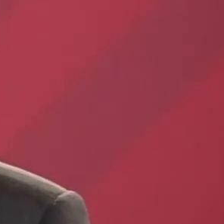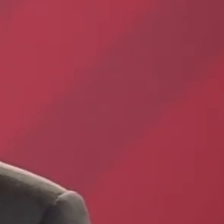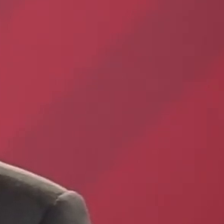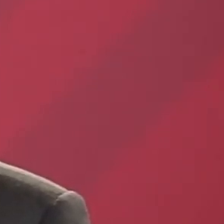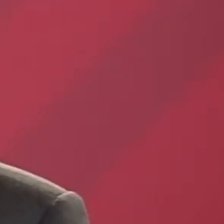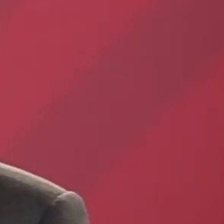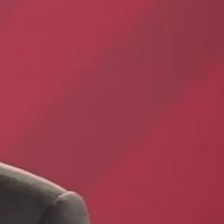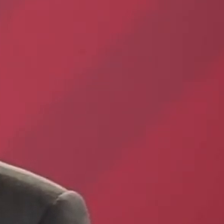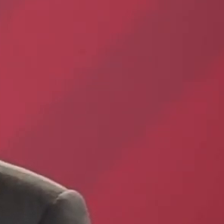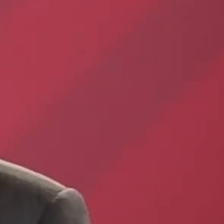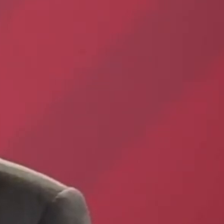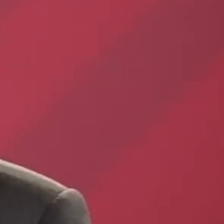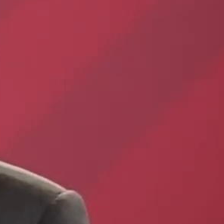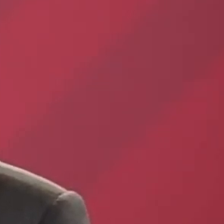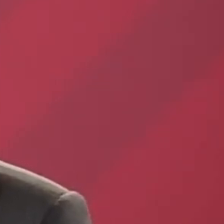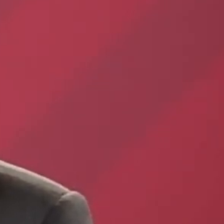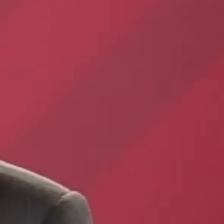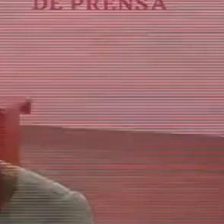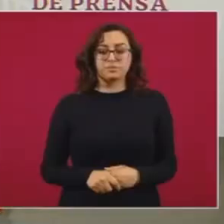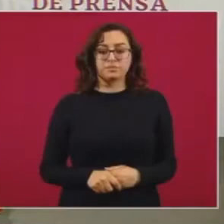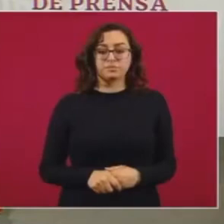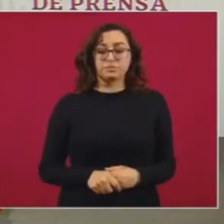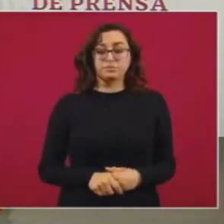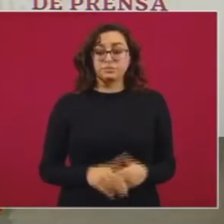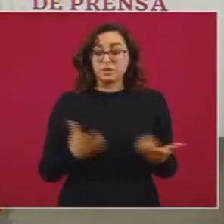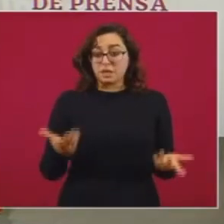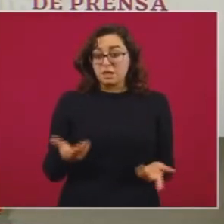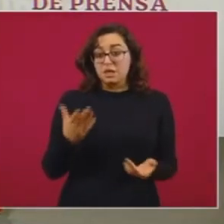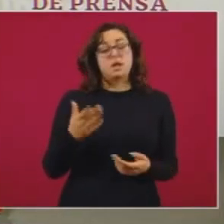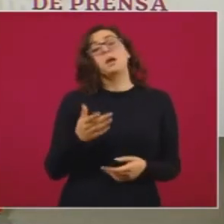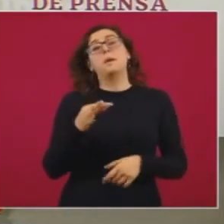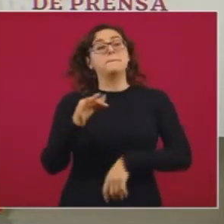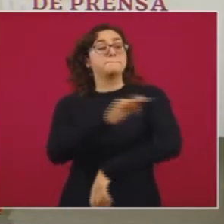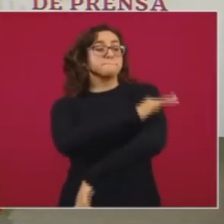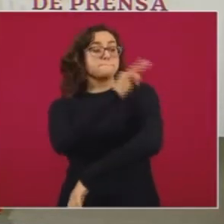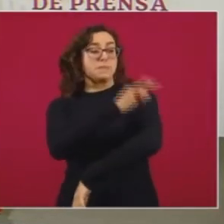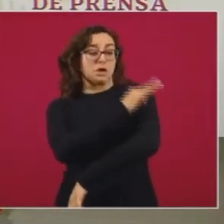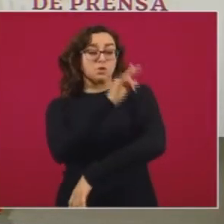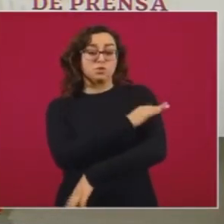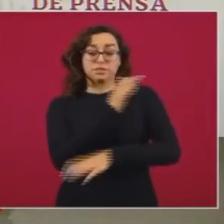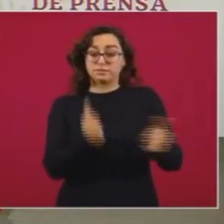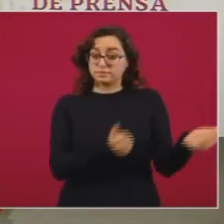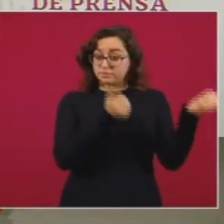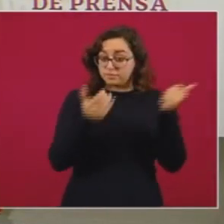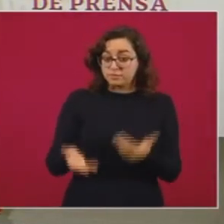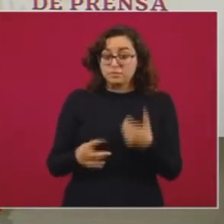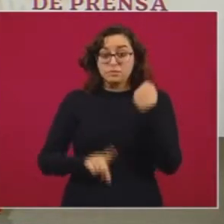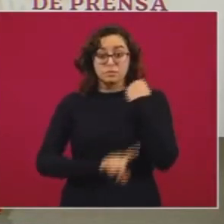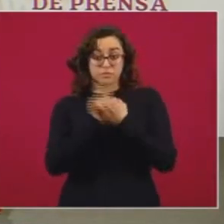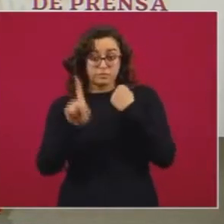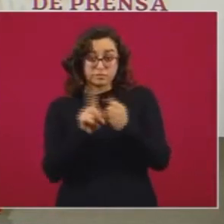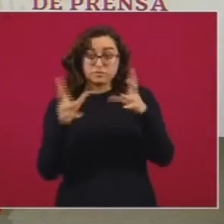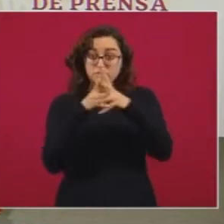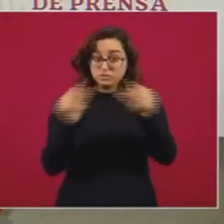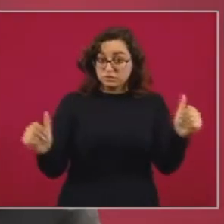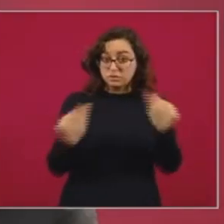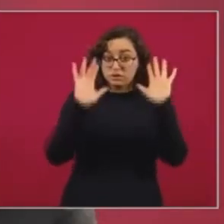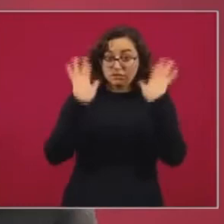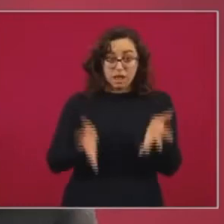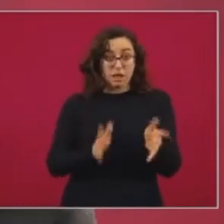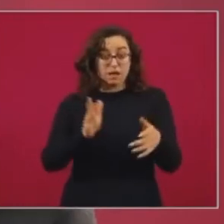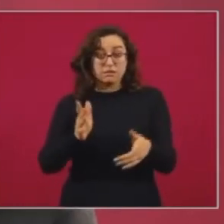lleguen las vacunas, no porque empiecen a llegar las vacunas, pensemos que ya se acabó el problema. Tendremos que seguir trabajando en